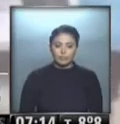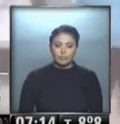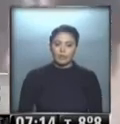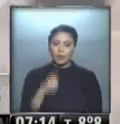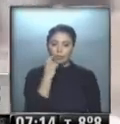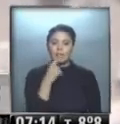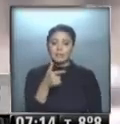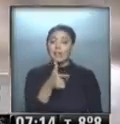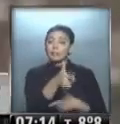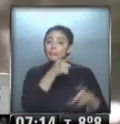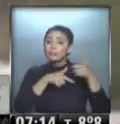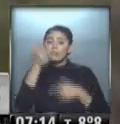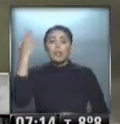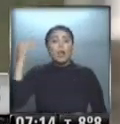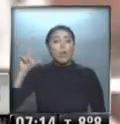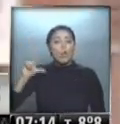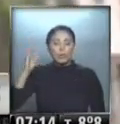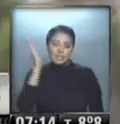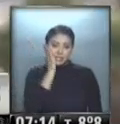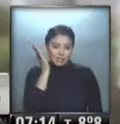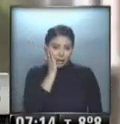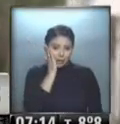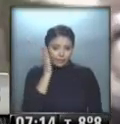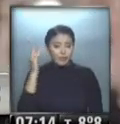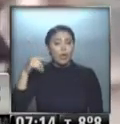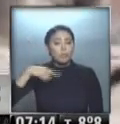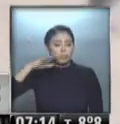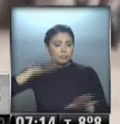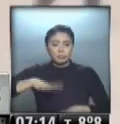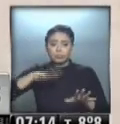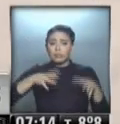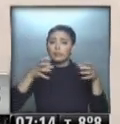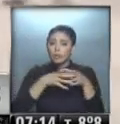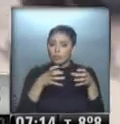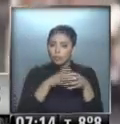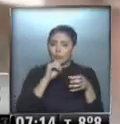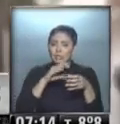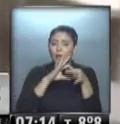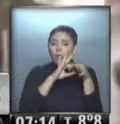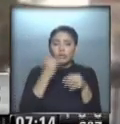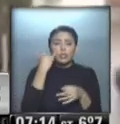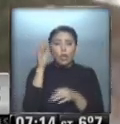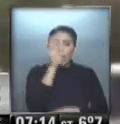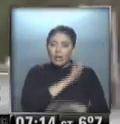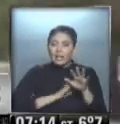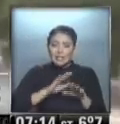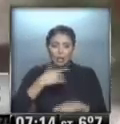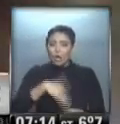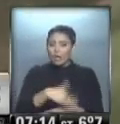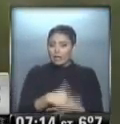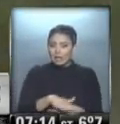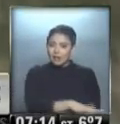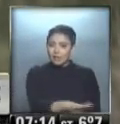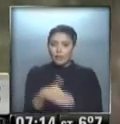El ataque se produjo durante la tarde del lunes, cuando una de las frecuentes caminatas del Frente Unidos y Organizados recorría las calles del